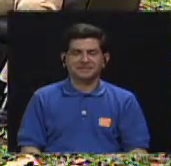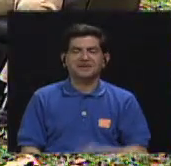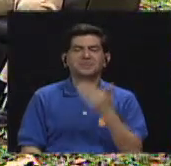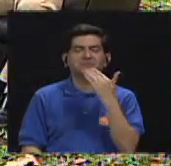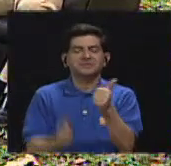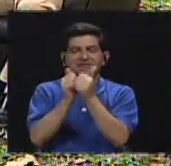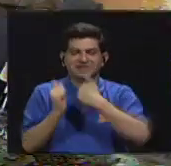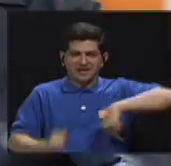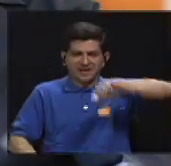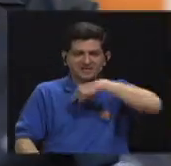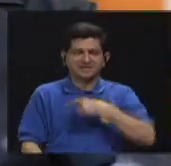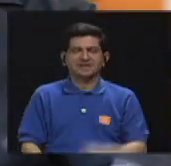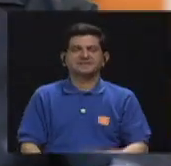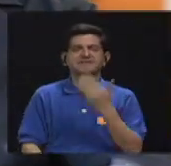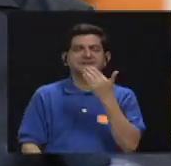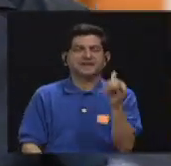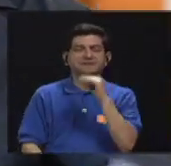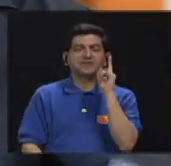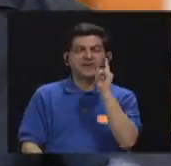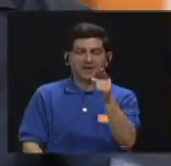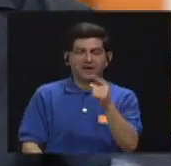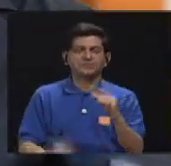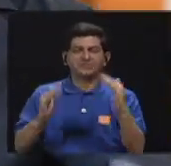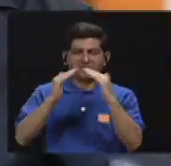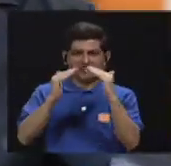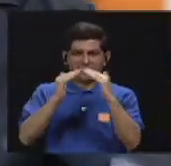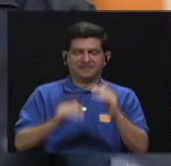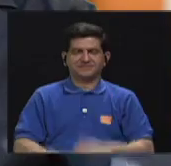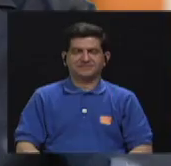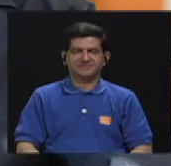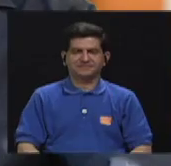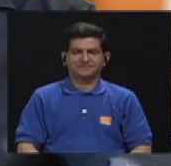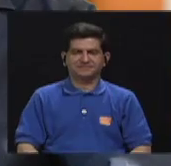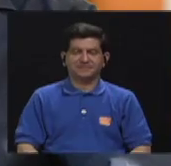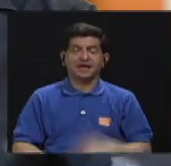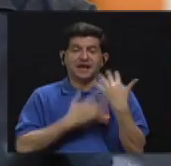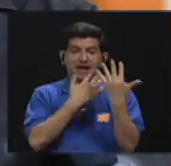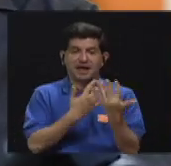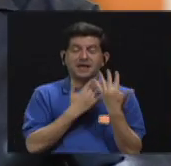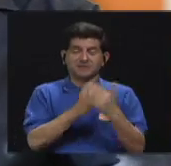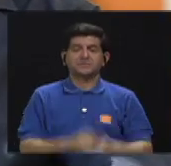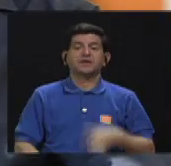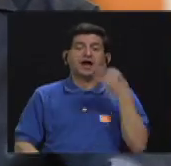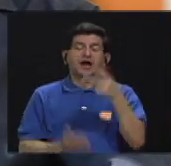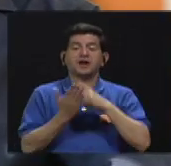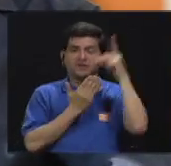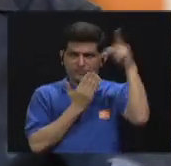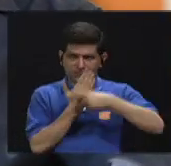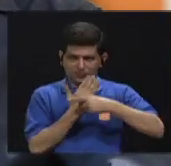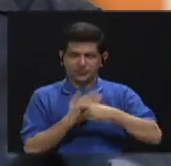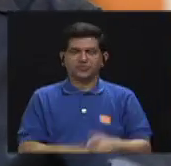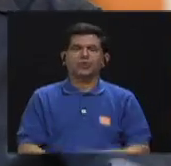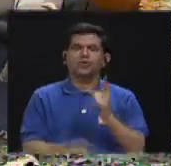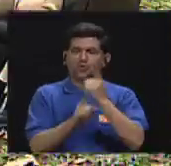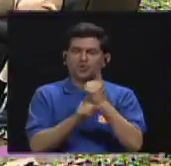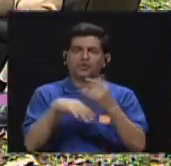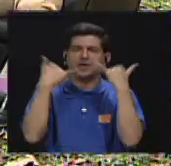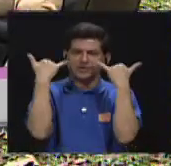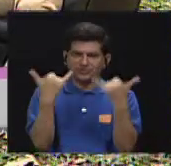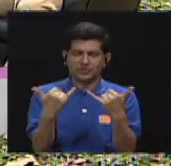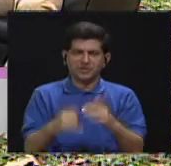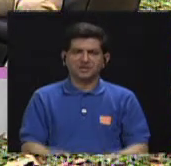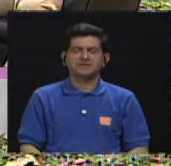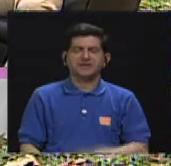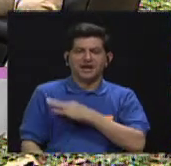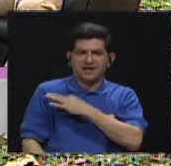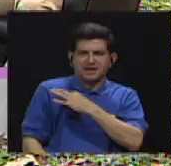por acompañarnos y muchísimas gracias a ustedes en sus hogares. Los esperamos en nuestra próxima edición. Así es, y desde ya les